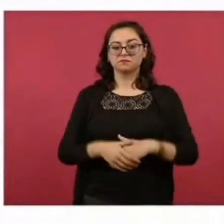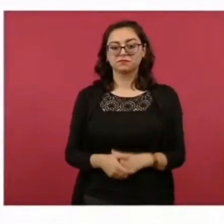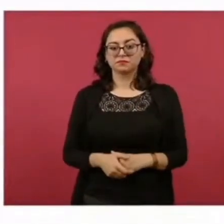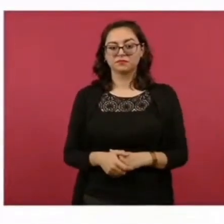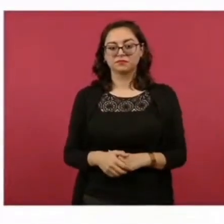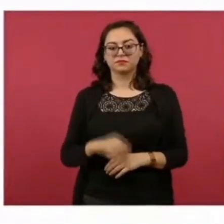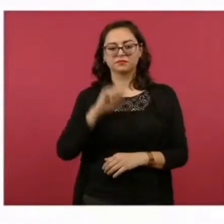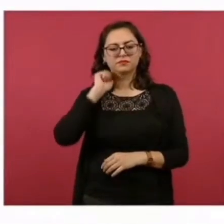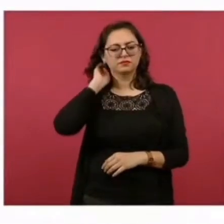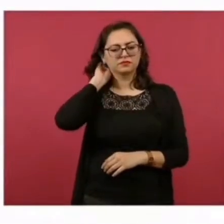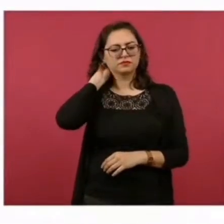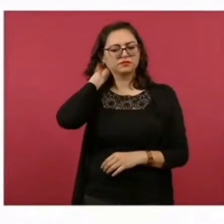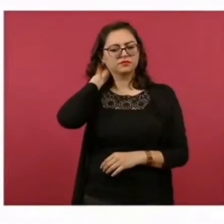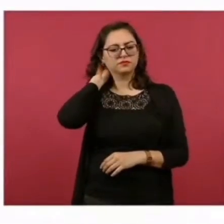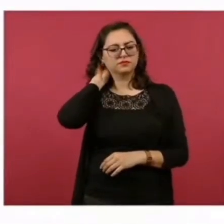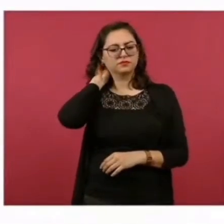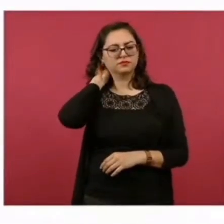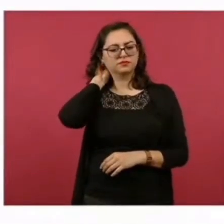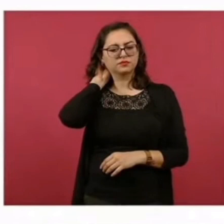A ver,